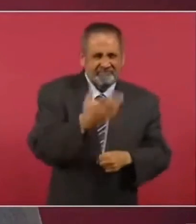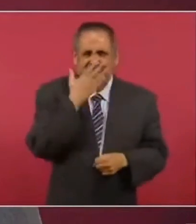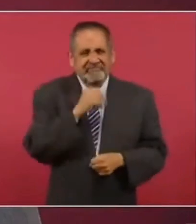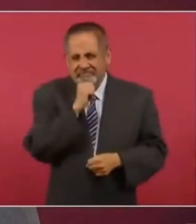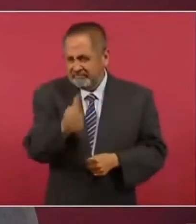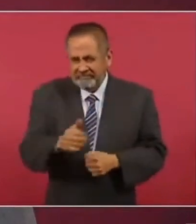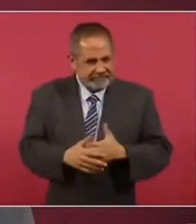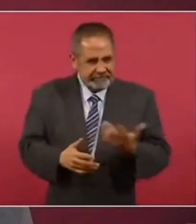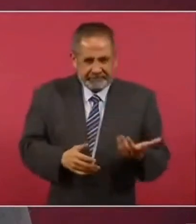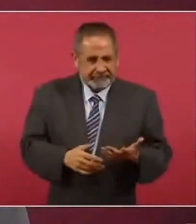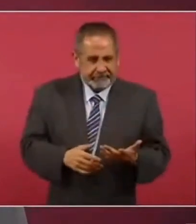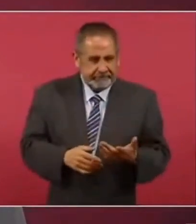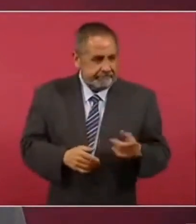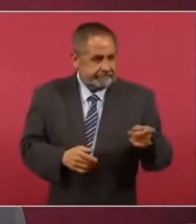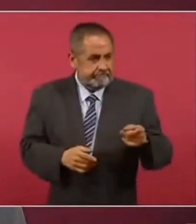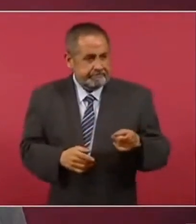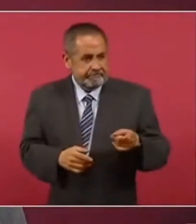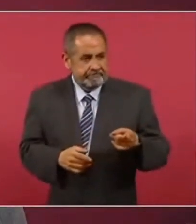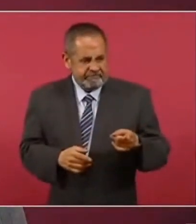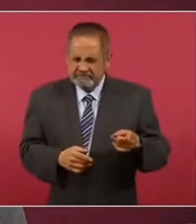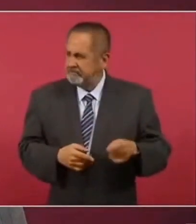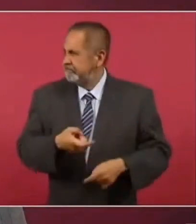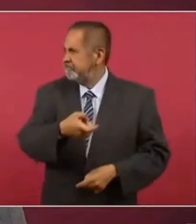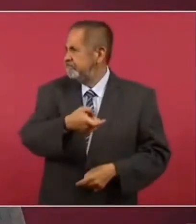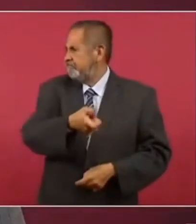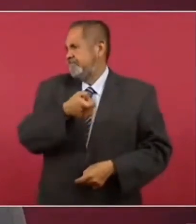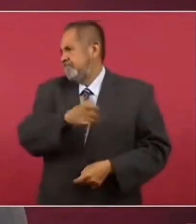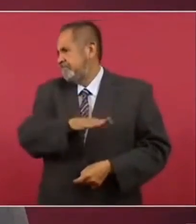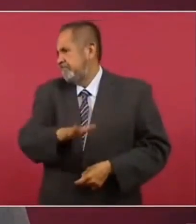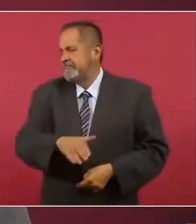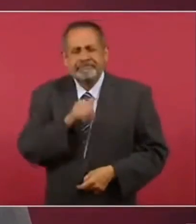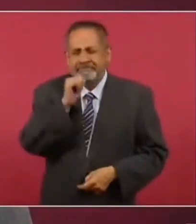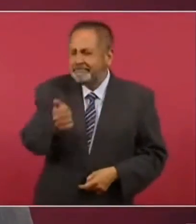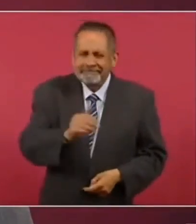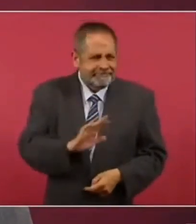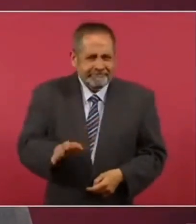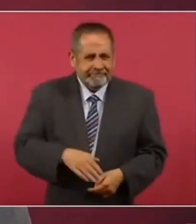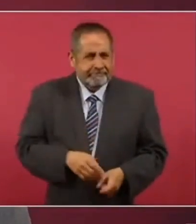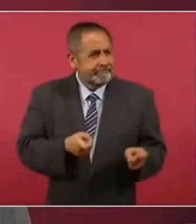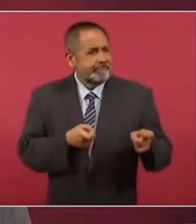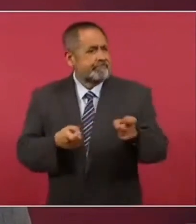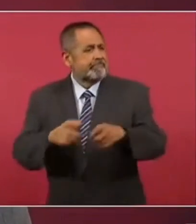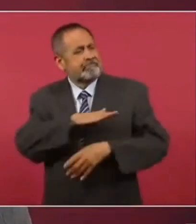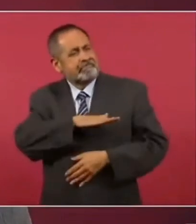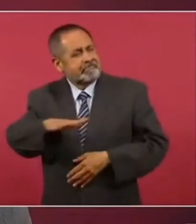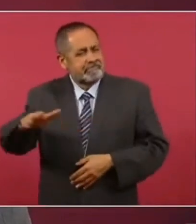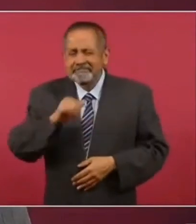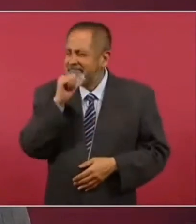y no se ajusticia a nadie y no hay masacres